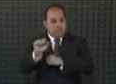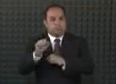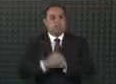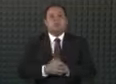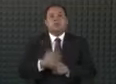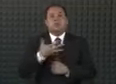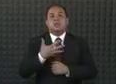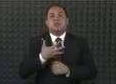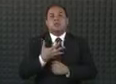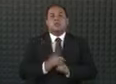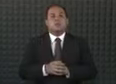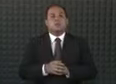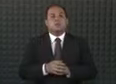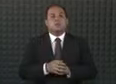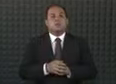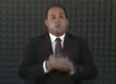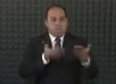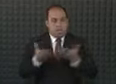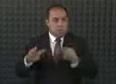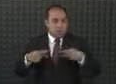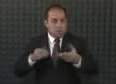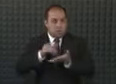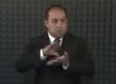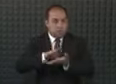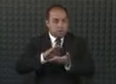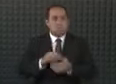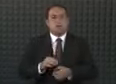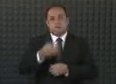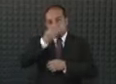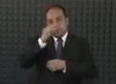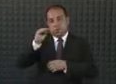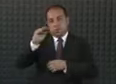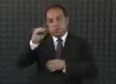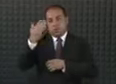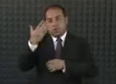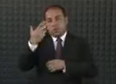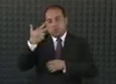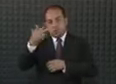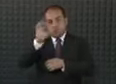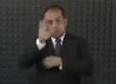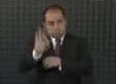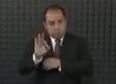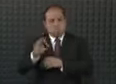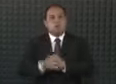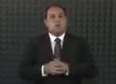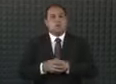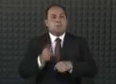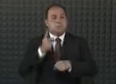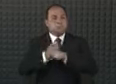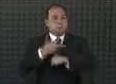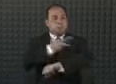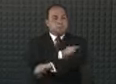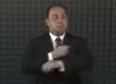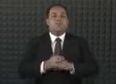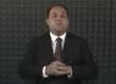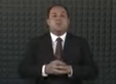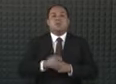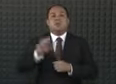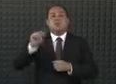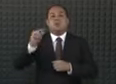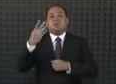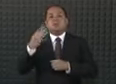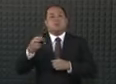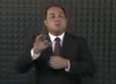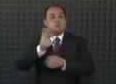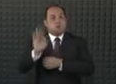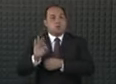estaremos hablando de si llega la gente que vamos a citar, cerca de 98% de cobertura con primera dosis y 74% con esquema completo.